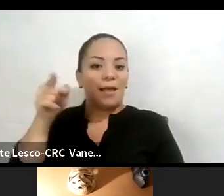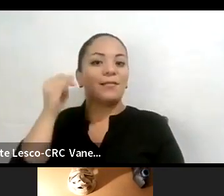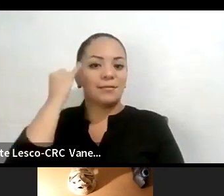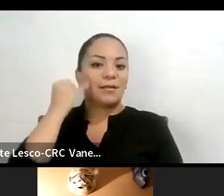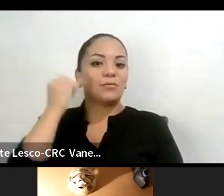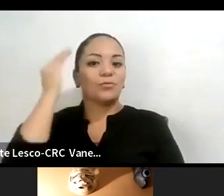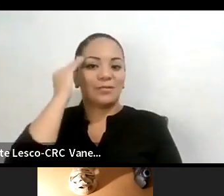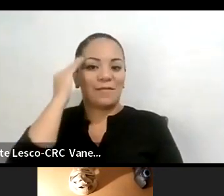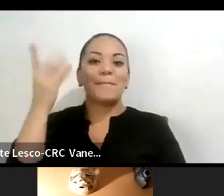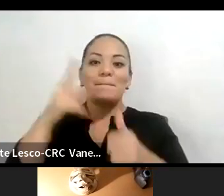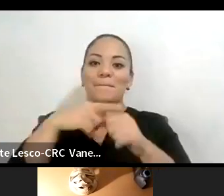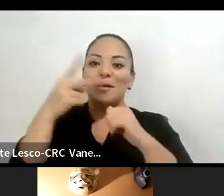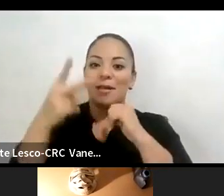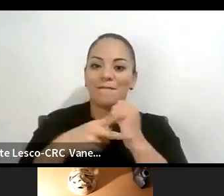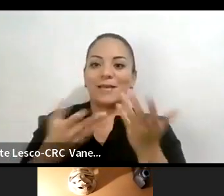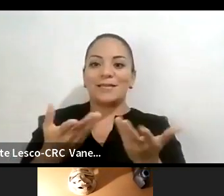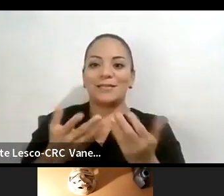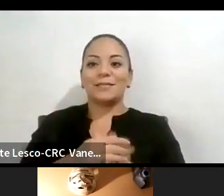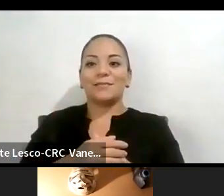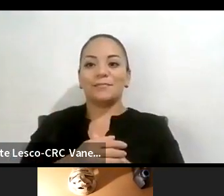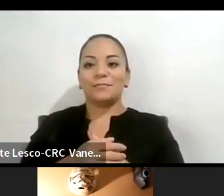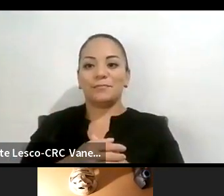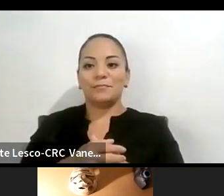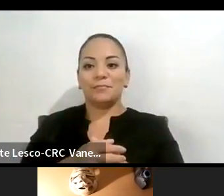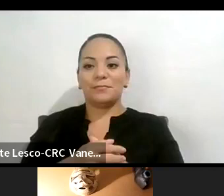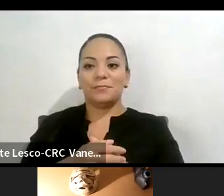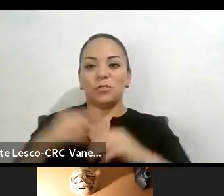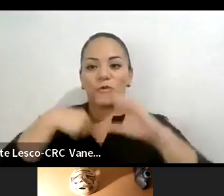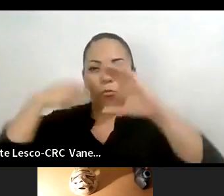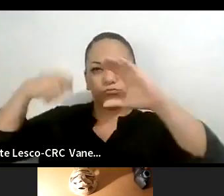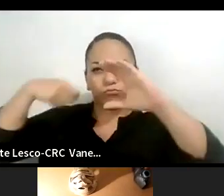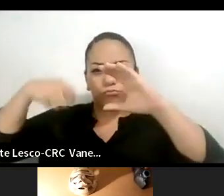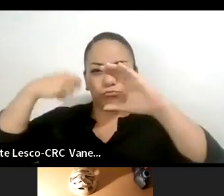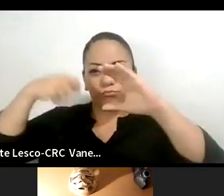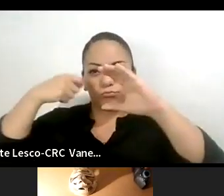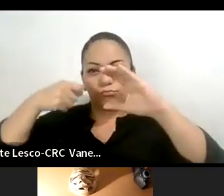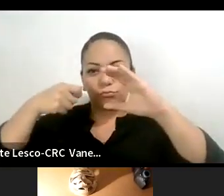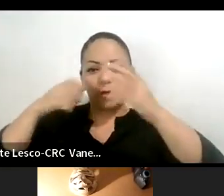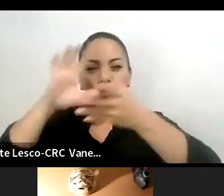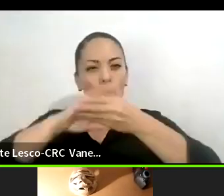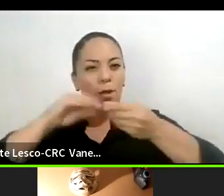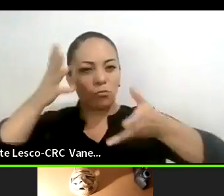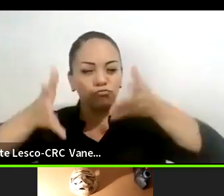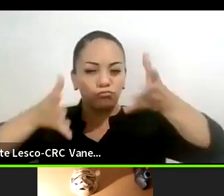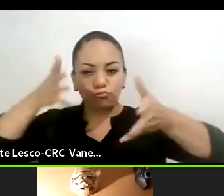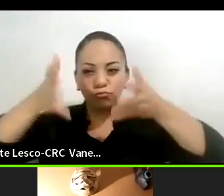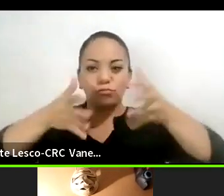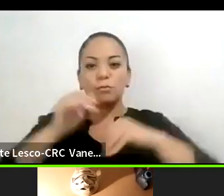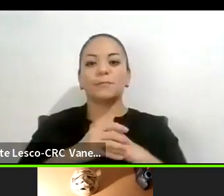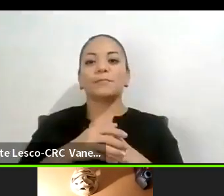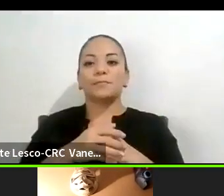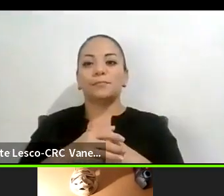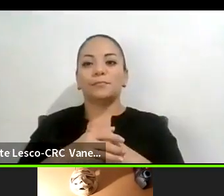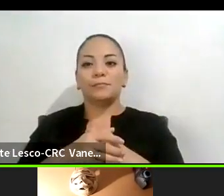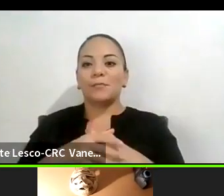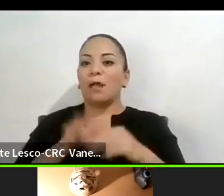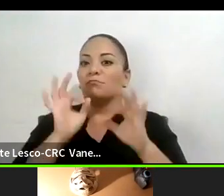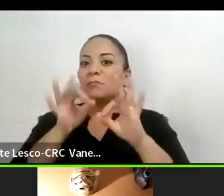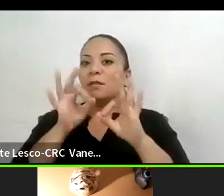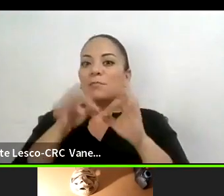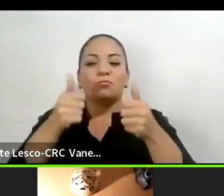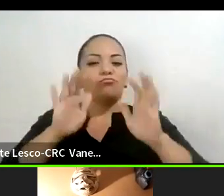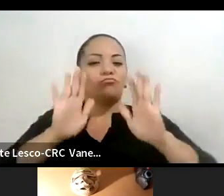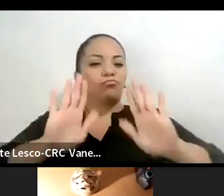primera vez que entonces yo lo tenía que grabar haciendo los cuentos, haciendo él una interpretación magnífica en la